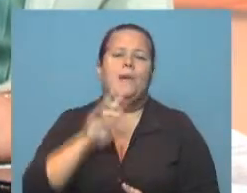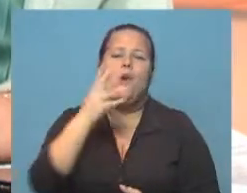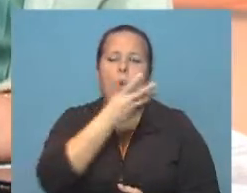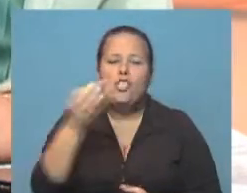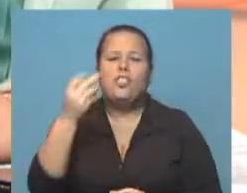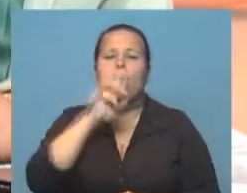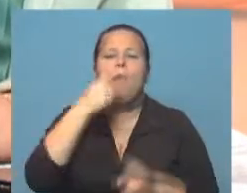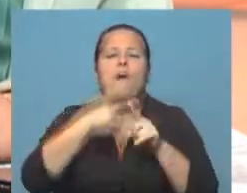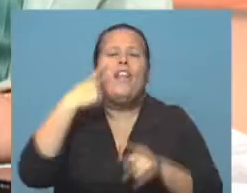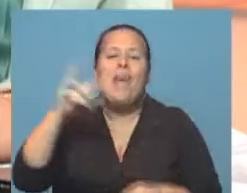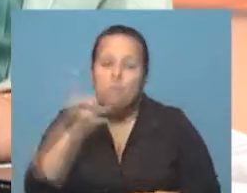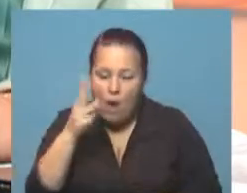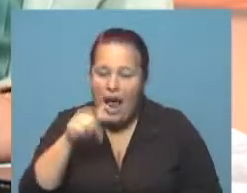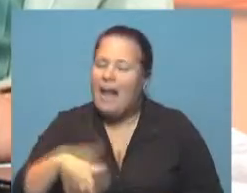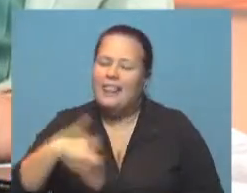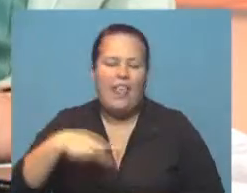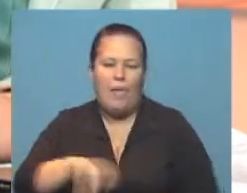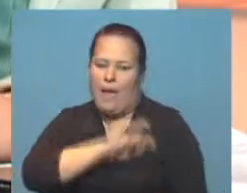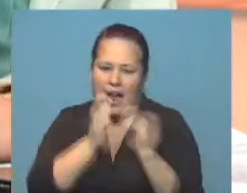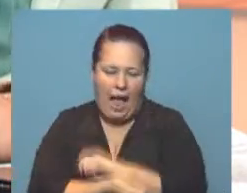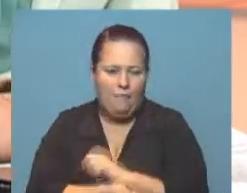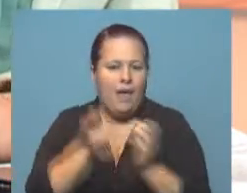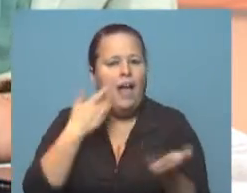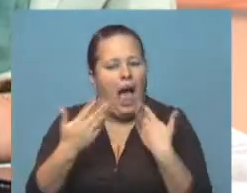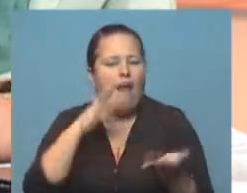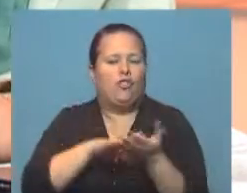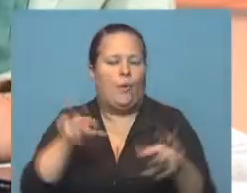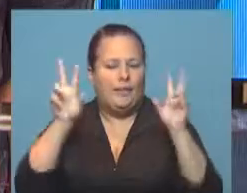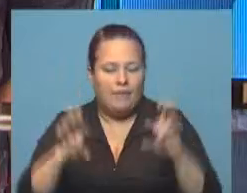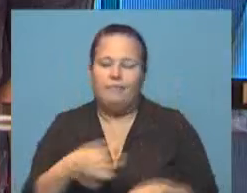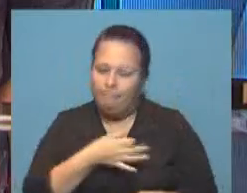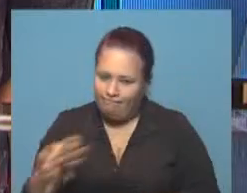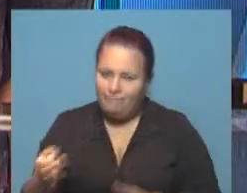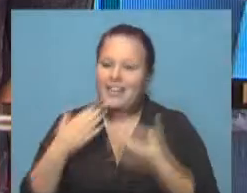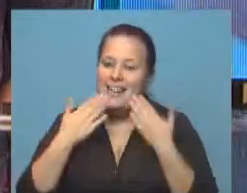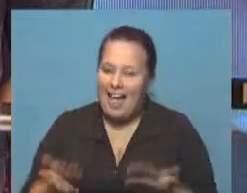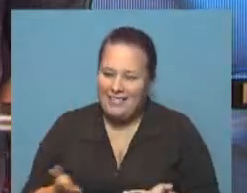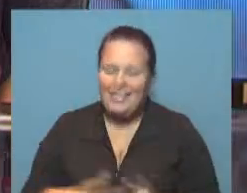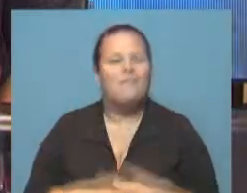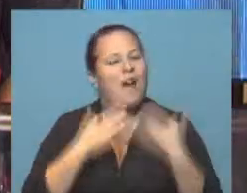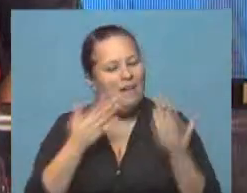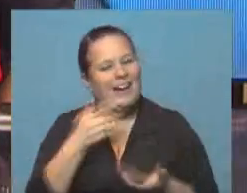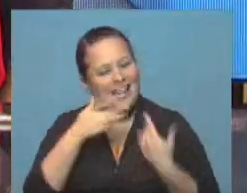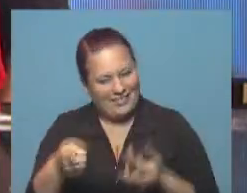400 por día, señores. Este país tiene que realmente tener Así es. conversación sobre este tema. Así es. Gracias. Muy amables. Al contrario. A la pausa.